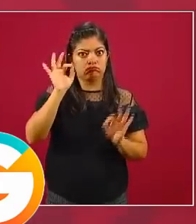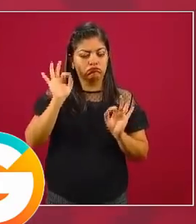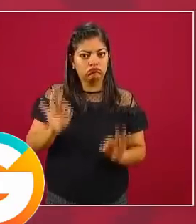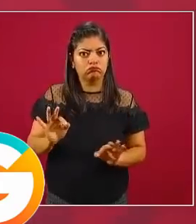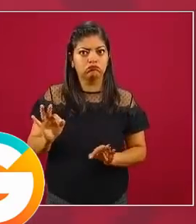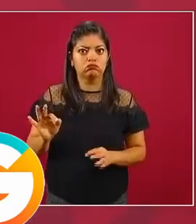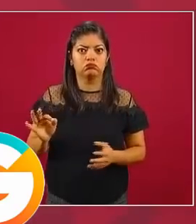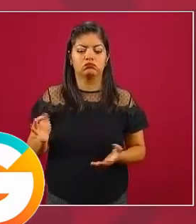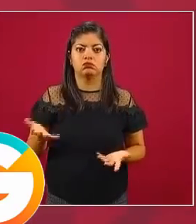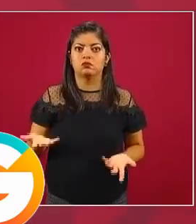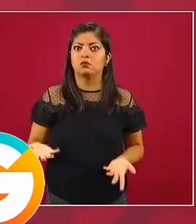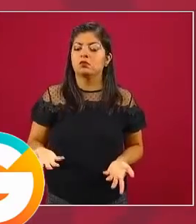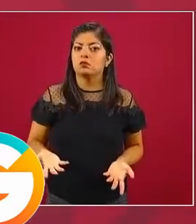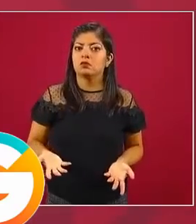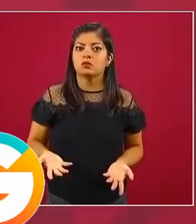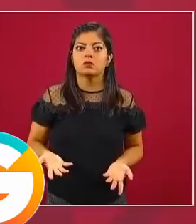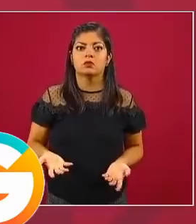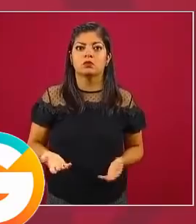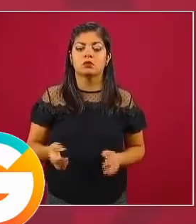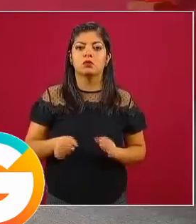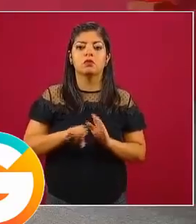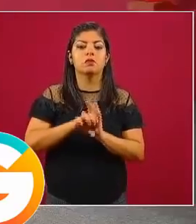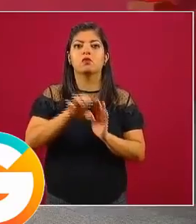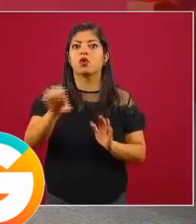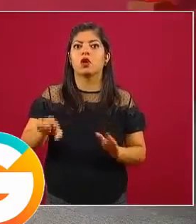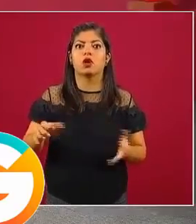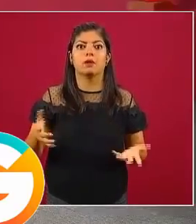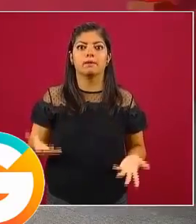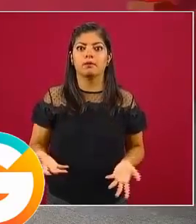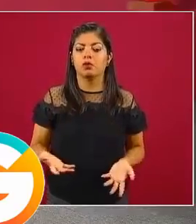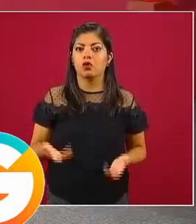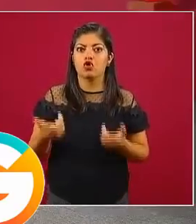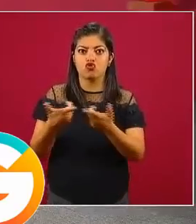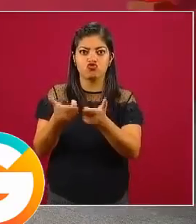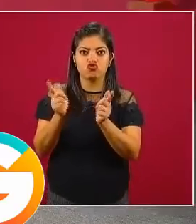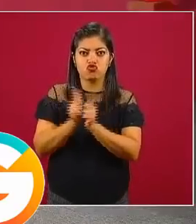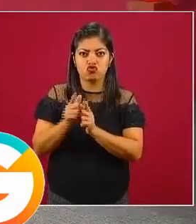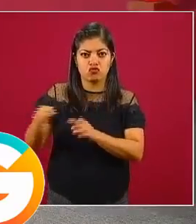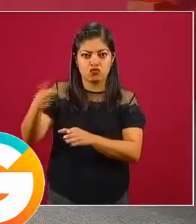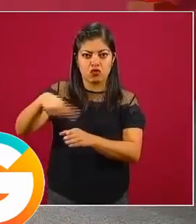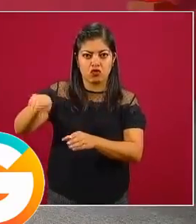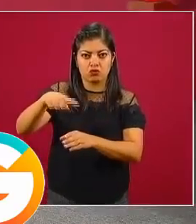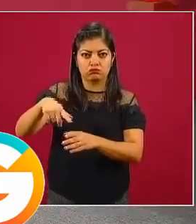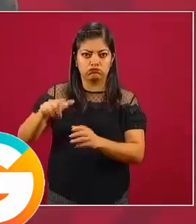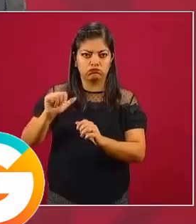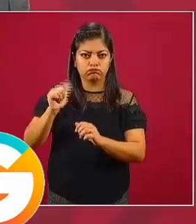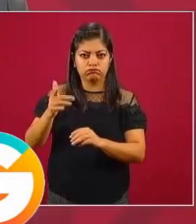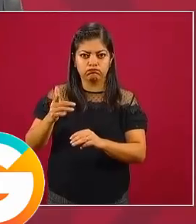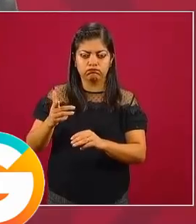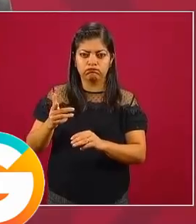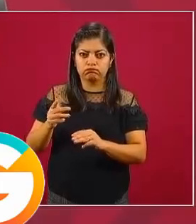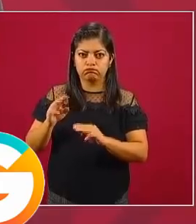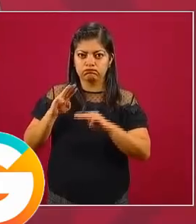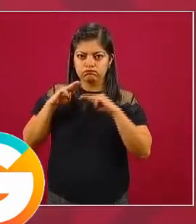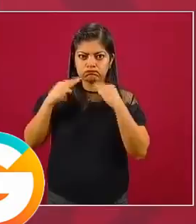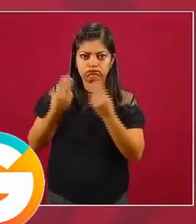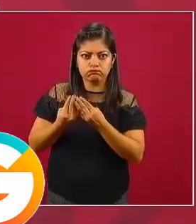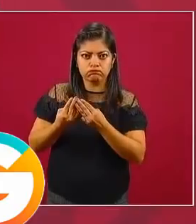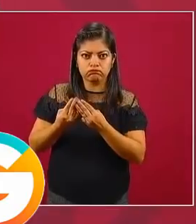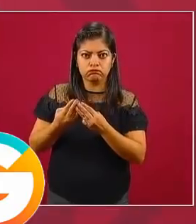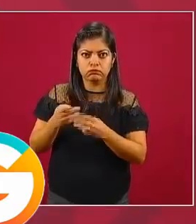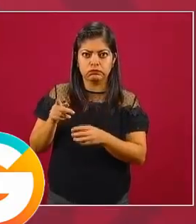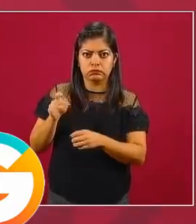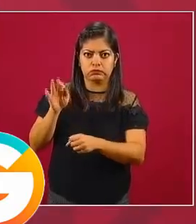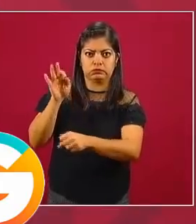que vamos a perseguir a un grupo, a una banda, para proteger a otra.